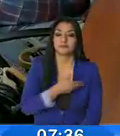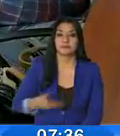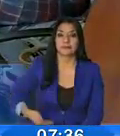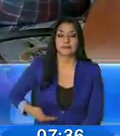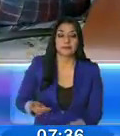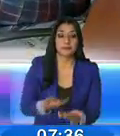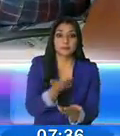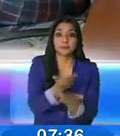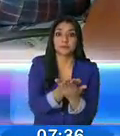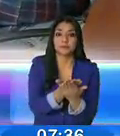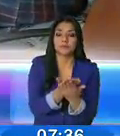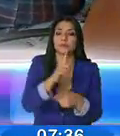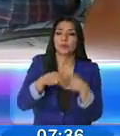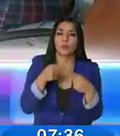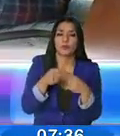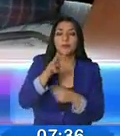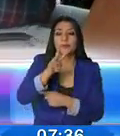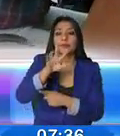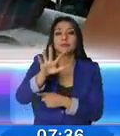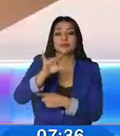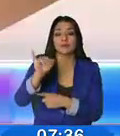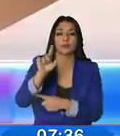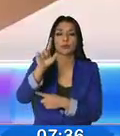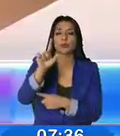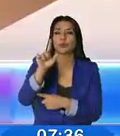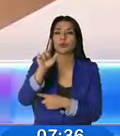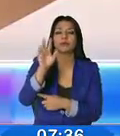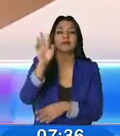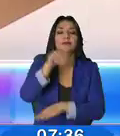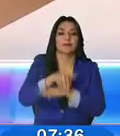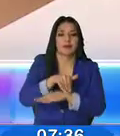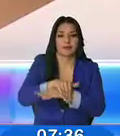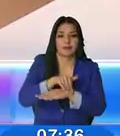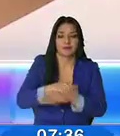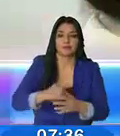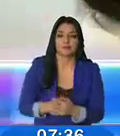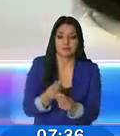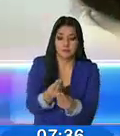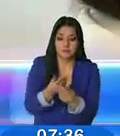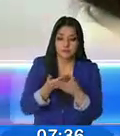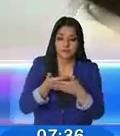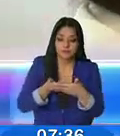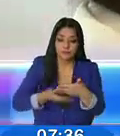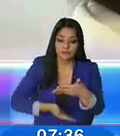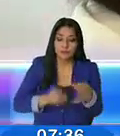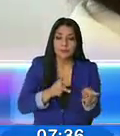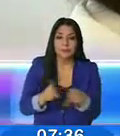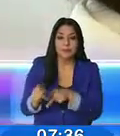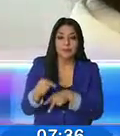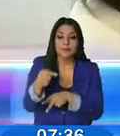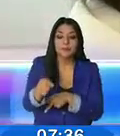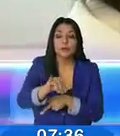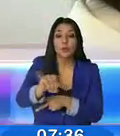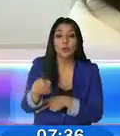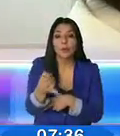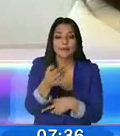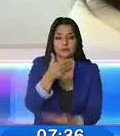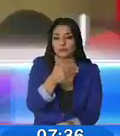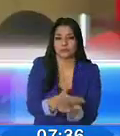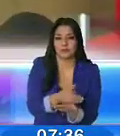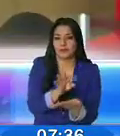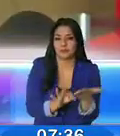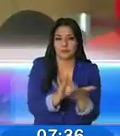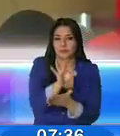habría llegado la tarde del pasado 25 de julio. Con esto, la aprobación del informe que estaba previsto para este jueves fue